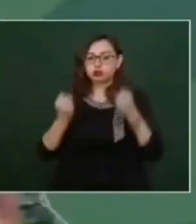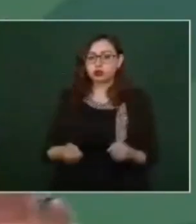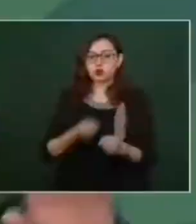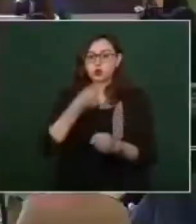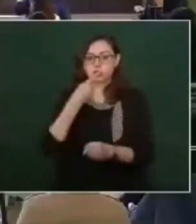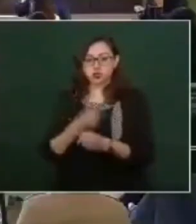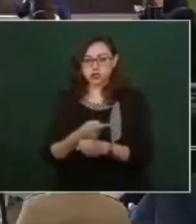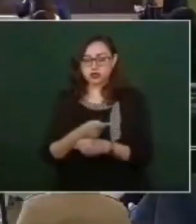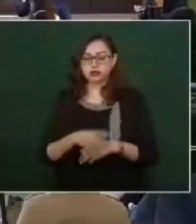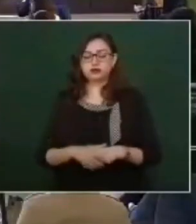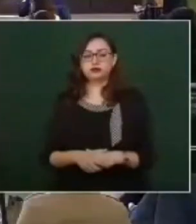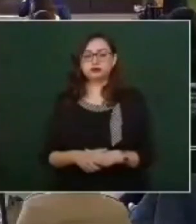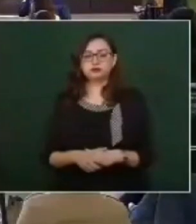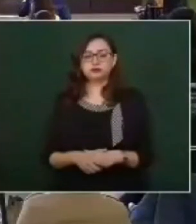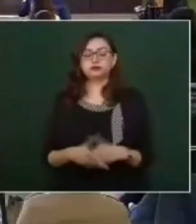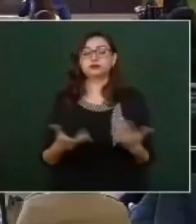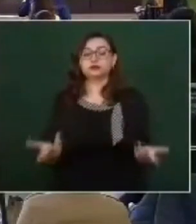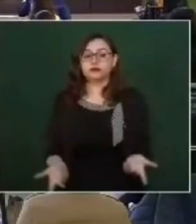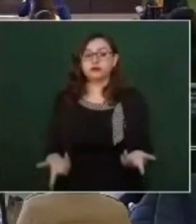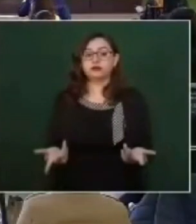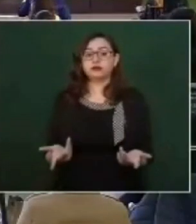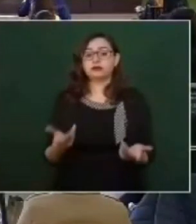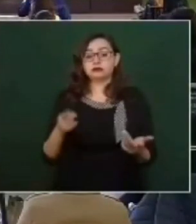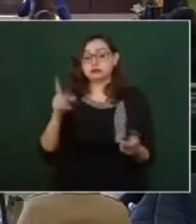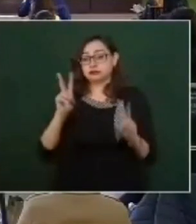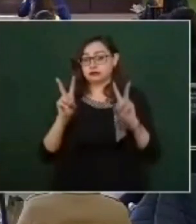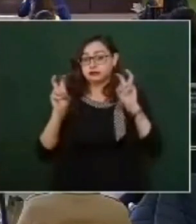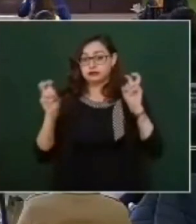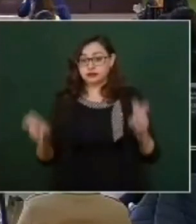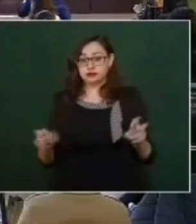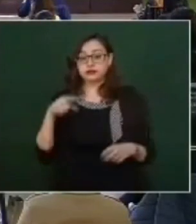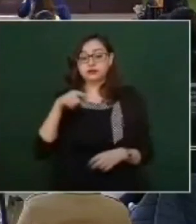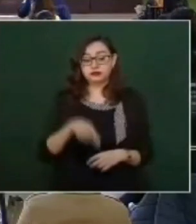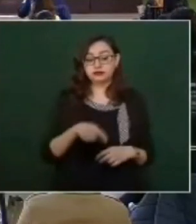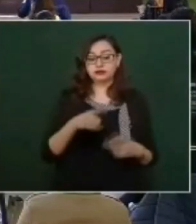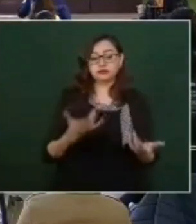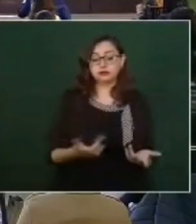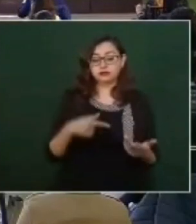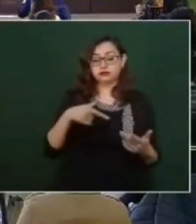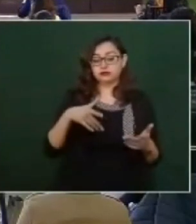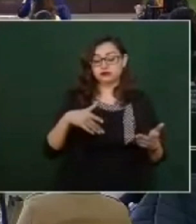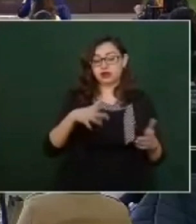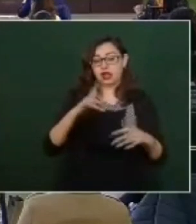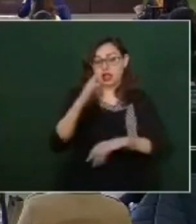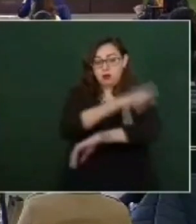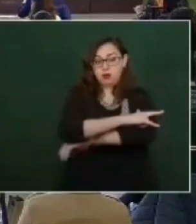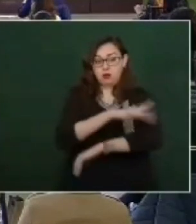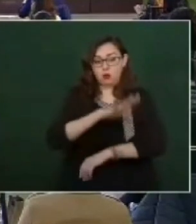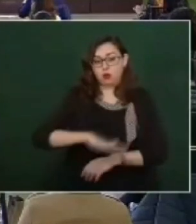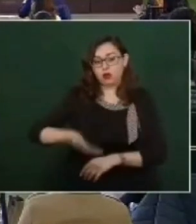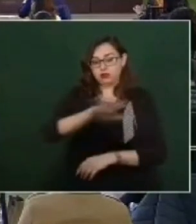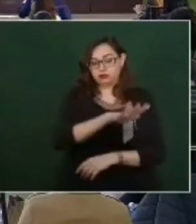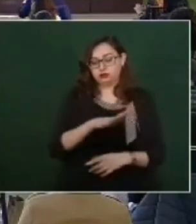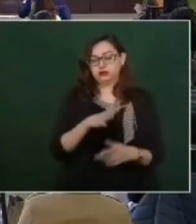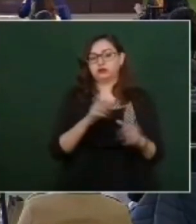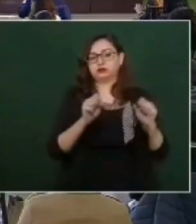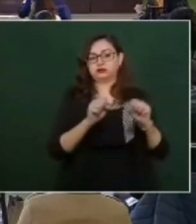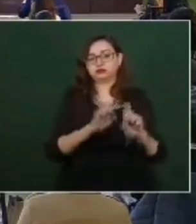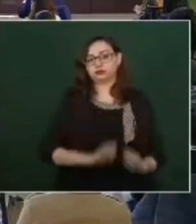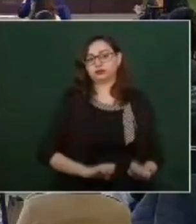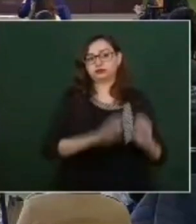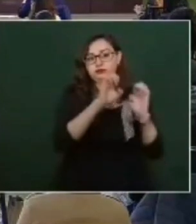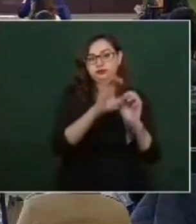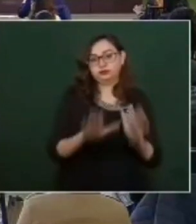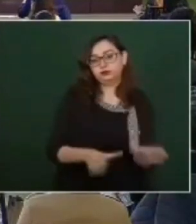Nuestras conexiones entre la zona del aeropuerto y la zona de carga y de servicios aeroportuarios se realizan a través de